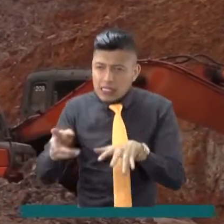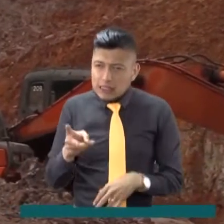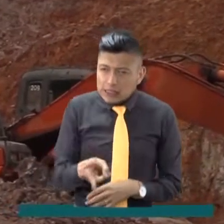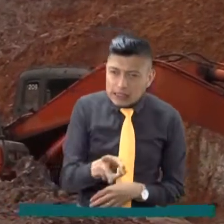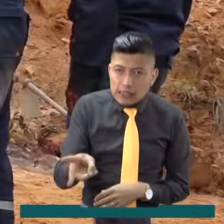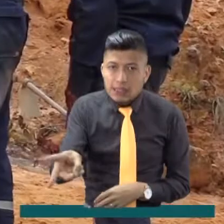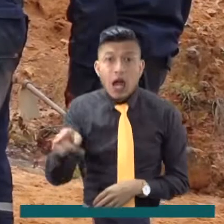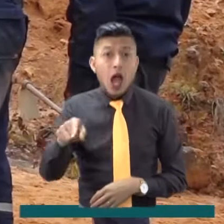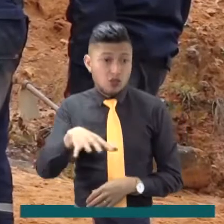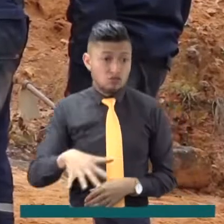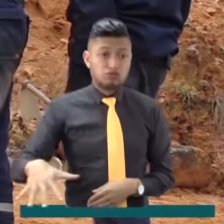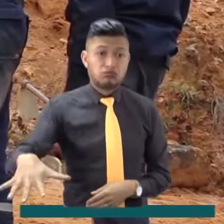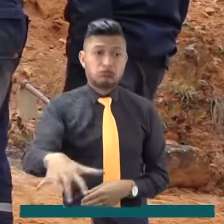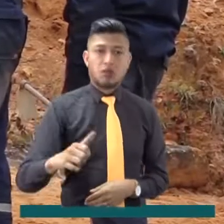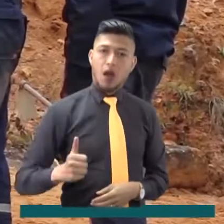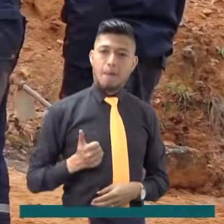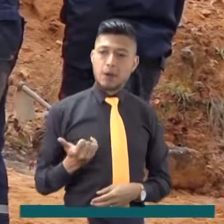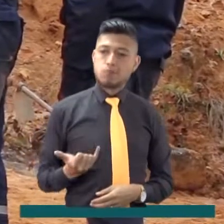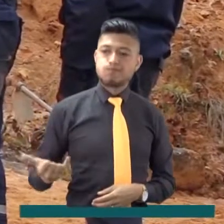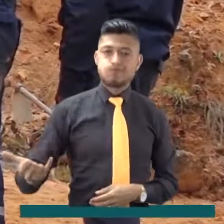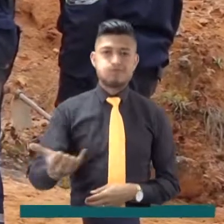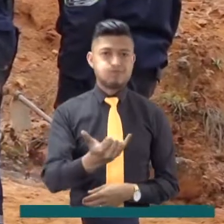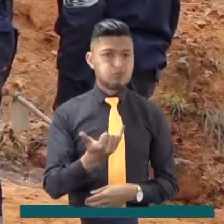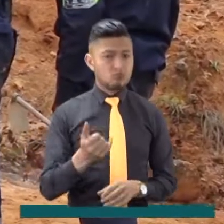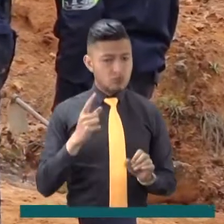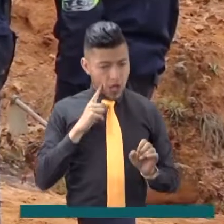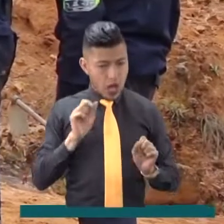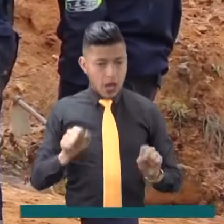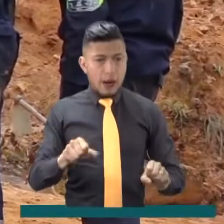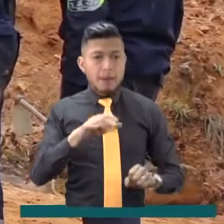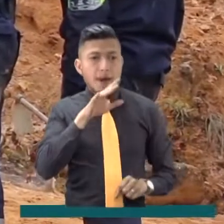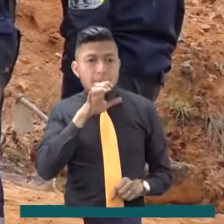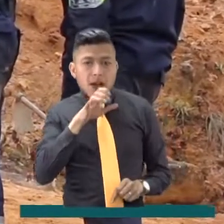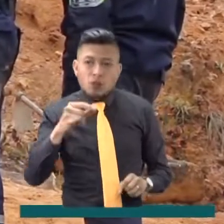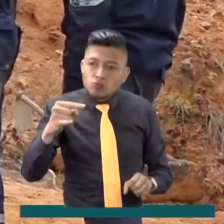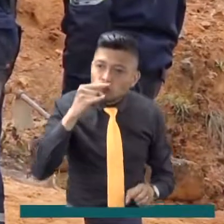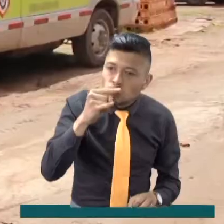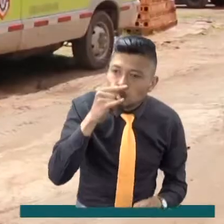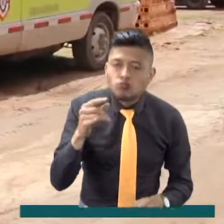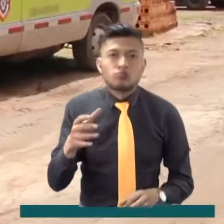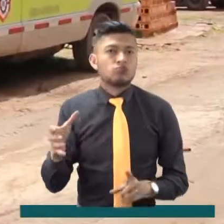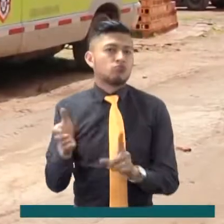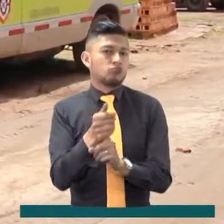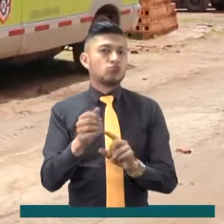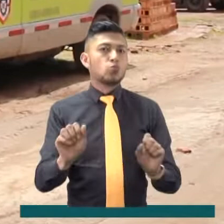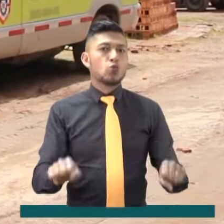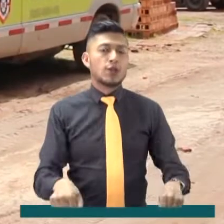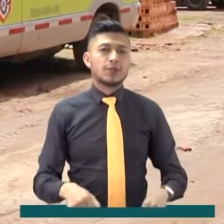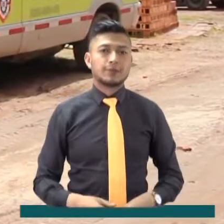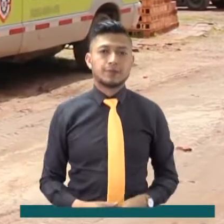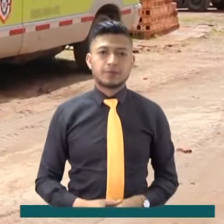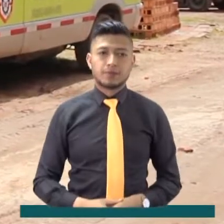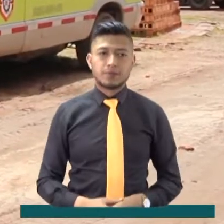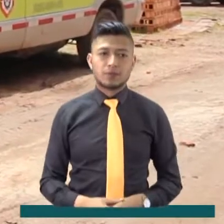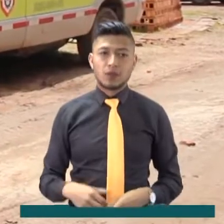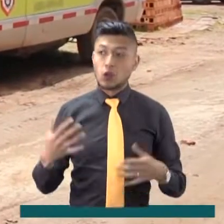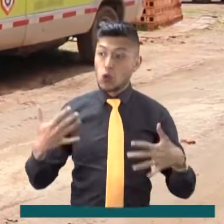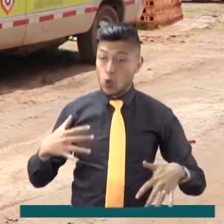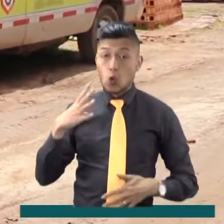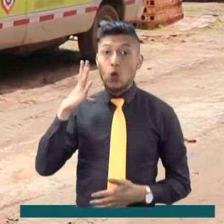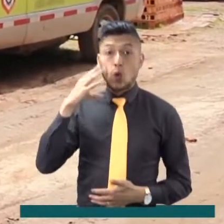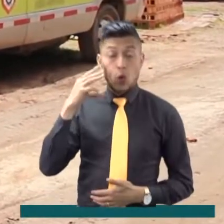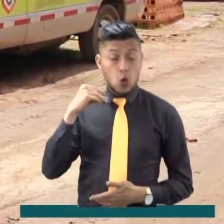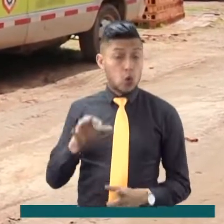para su recorrido y así aprovechar al máximo las capacidades de estos canes. Una experiencia